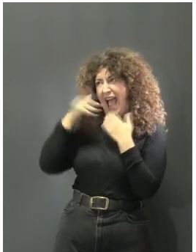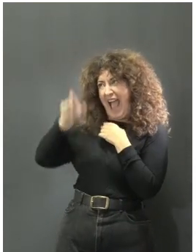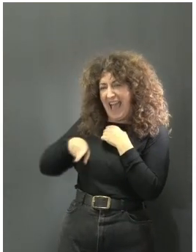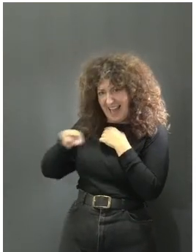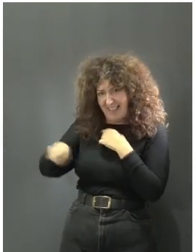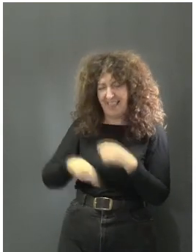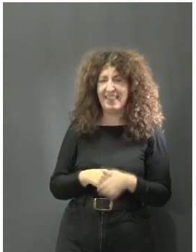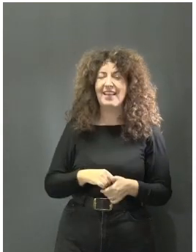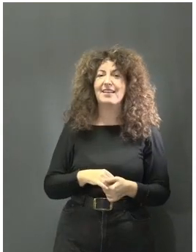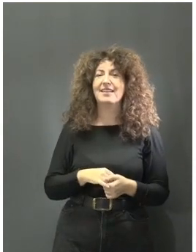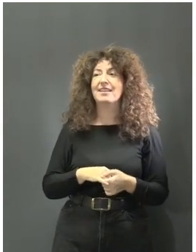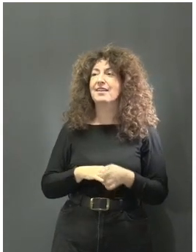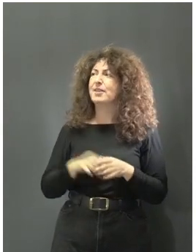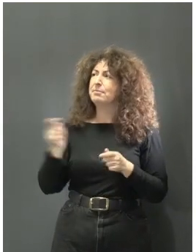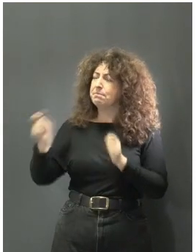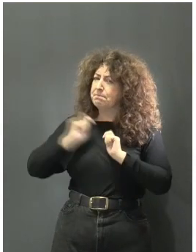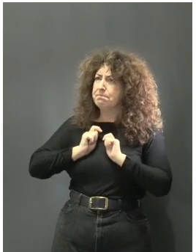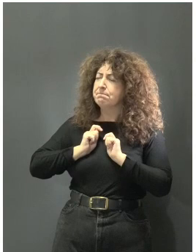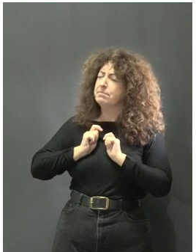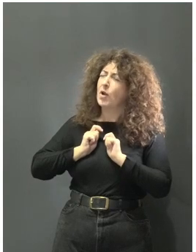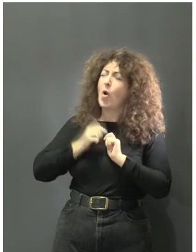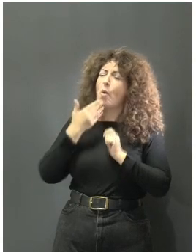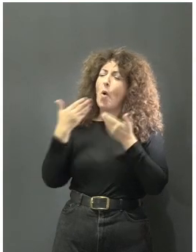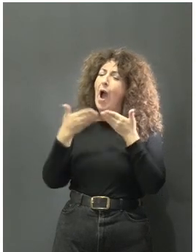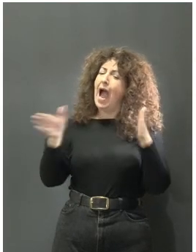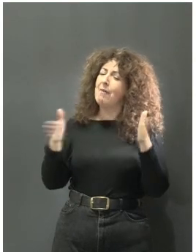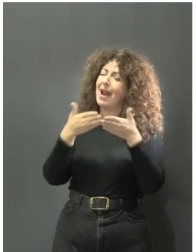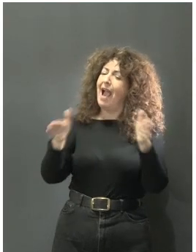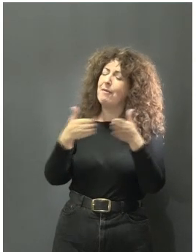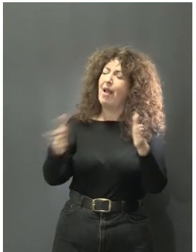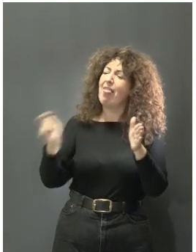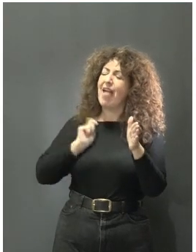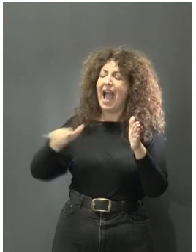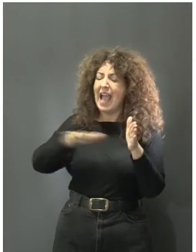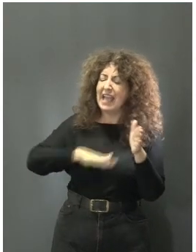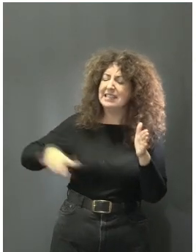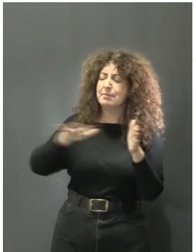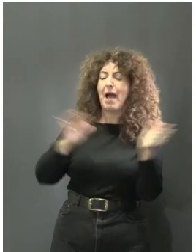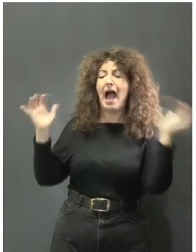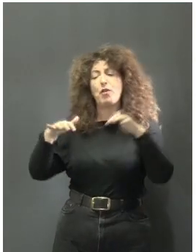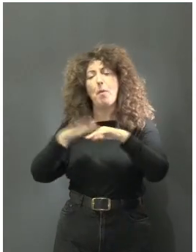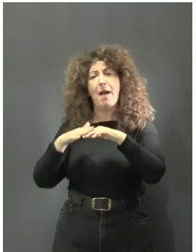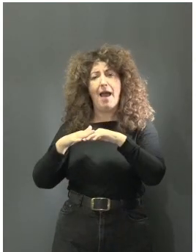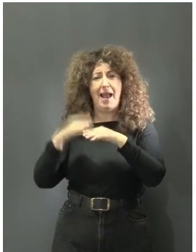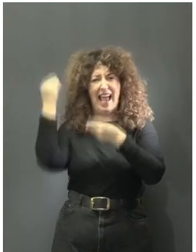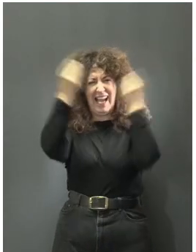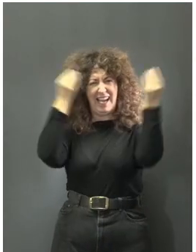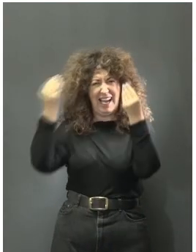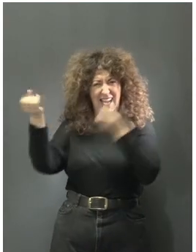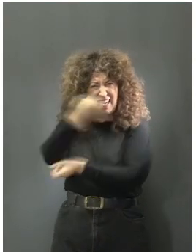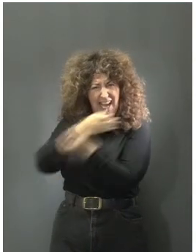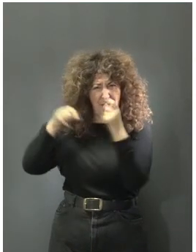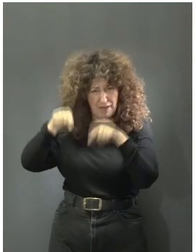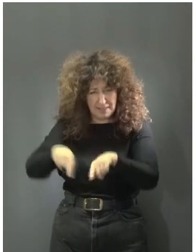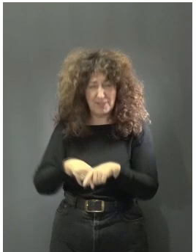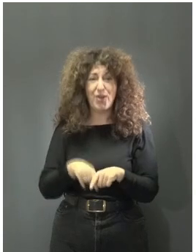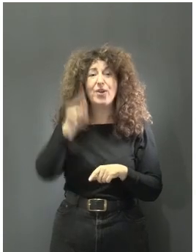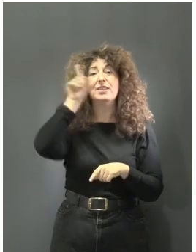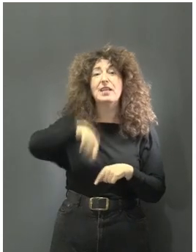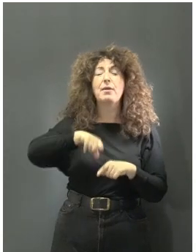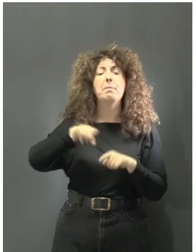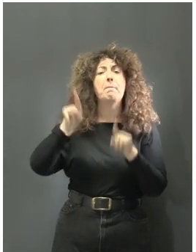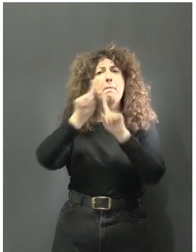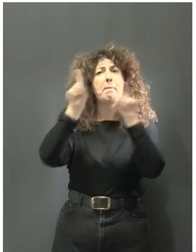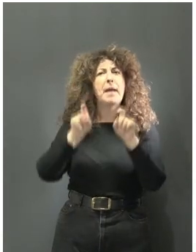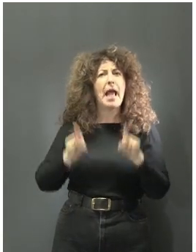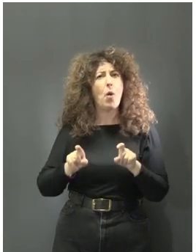¿no? el habernos abierto esos espacios para la reflexión, ¿no? A veces. Entonces, y preguntas que te van